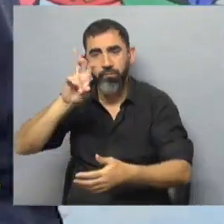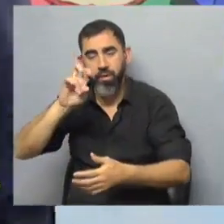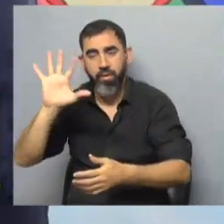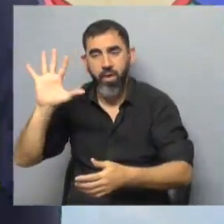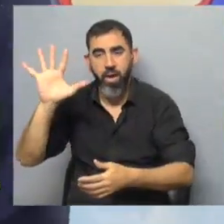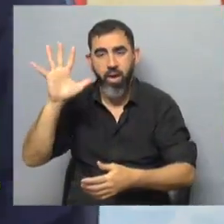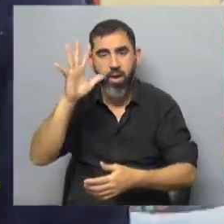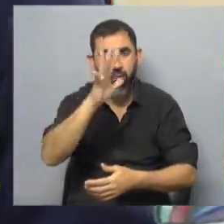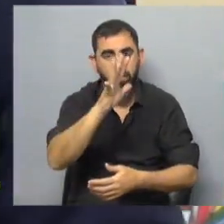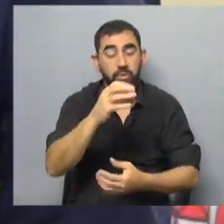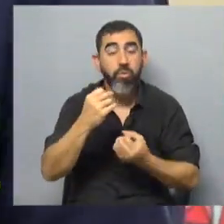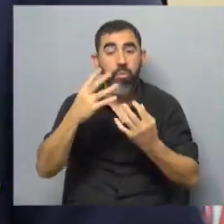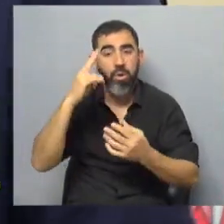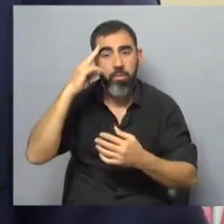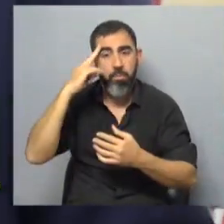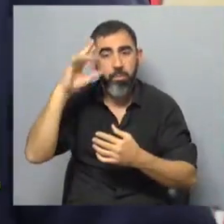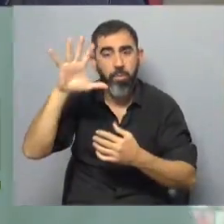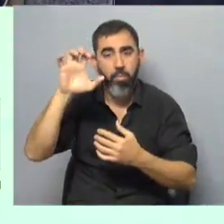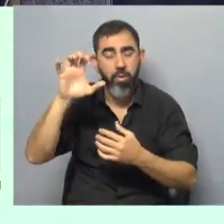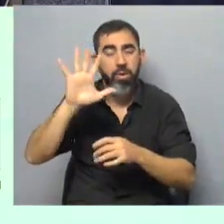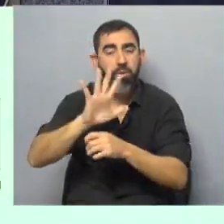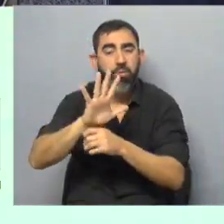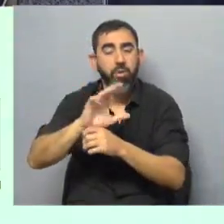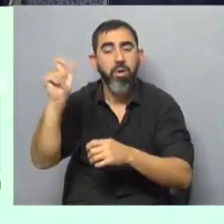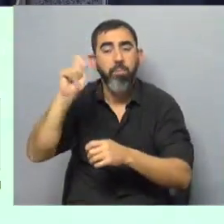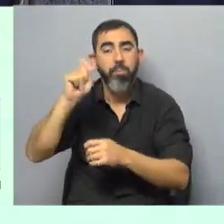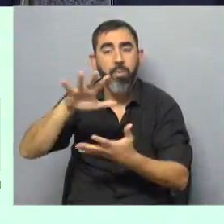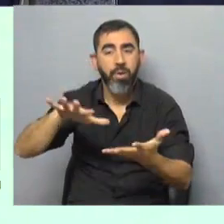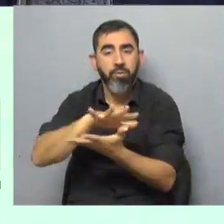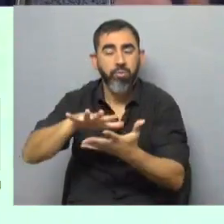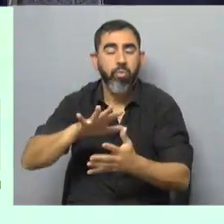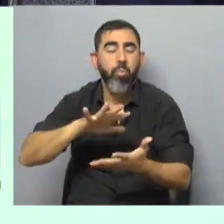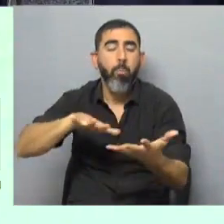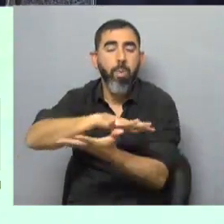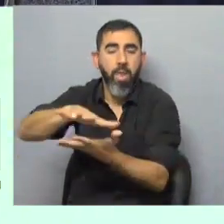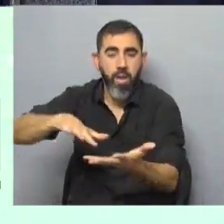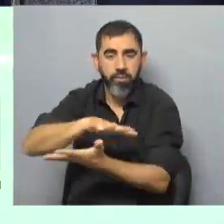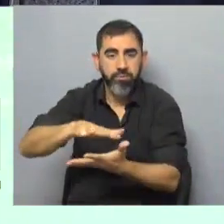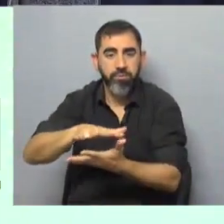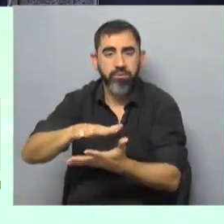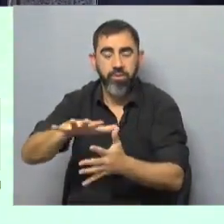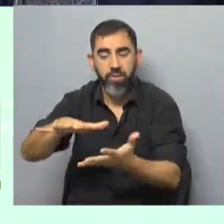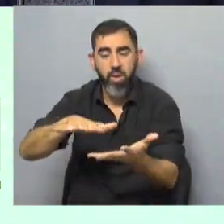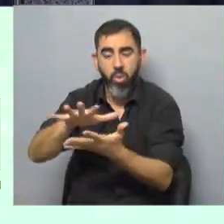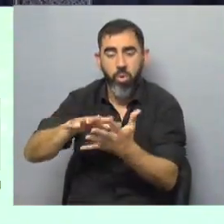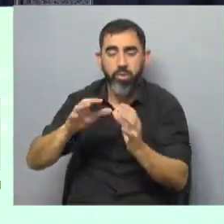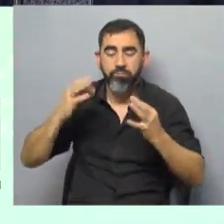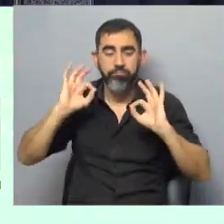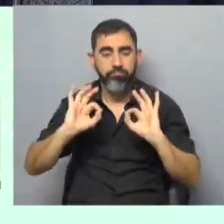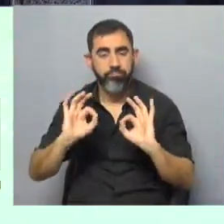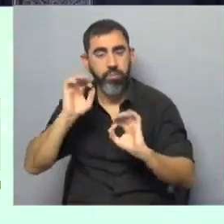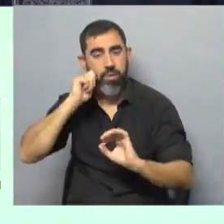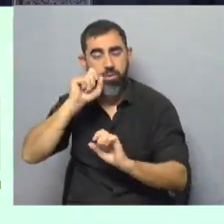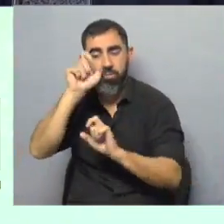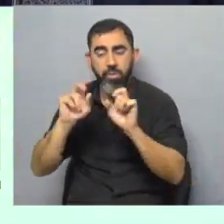árboles, principalmente porque el memorial lo entendemos como un espacio público, una plaza, entonces tener esa relación y ese lugar de confort también para el que